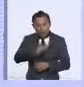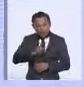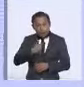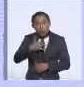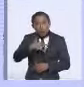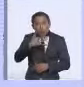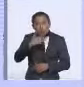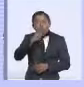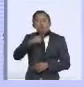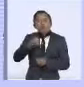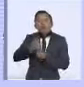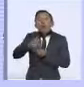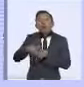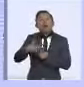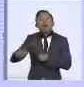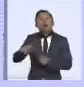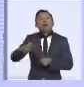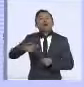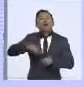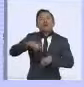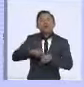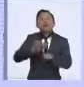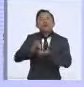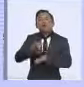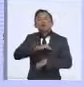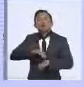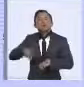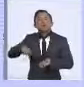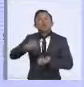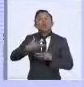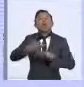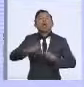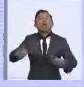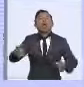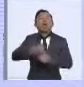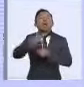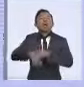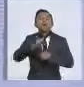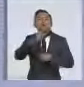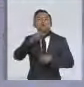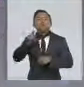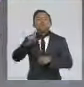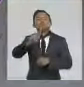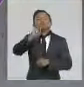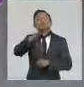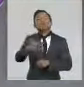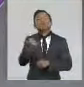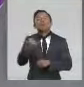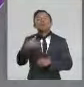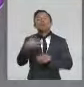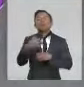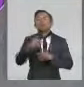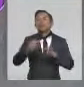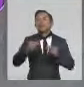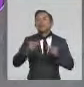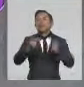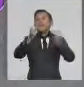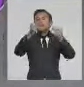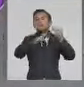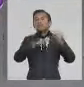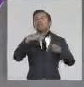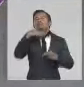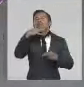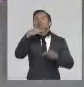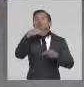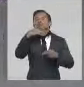a limpiar de corrupción el gobierno de arriba para abajo, como se barren las escaleras. Vamos